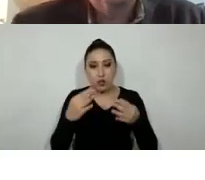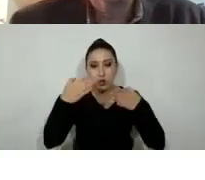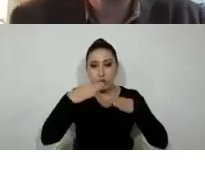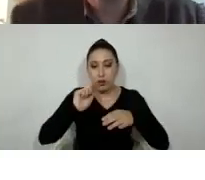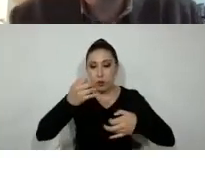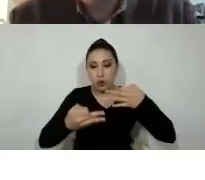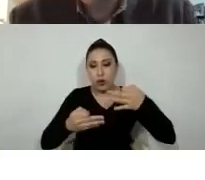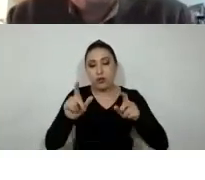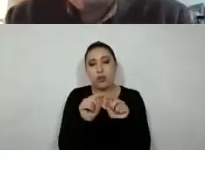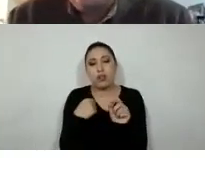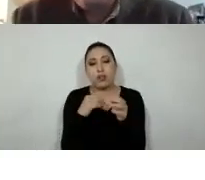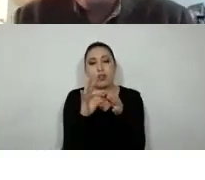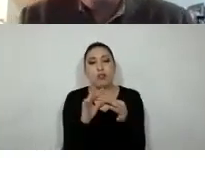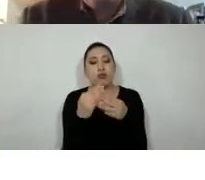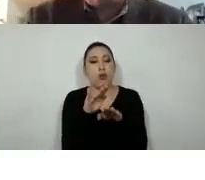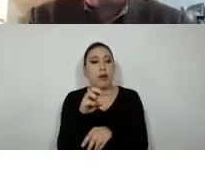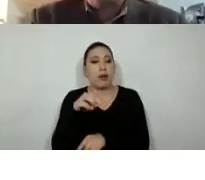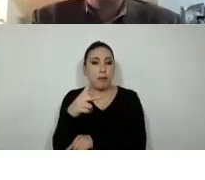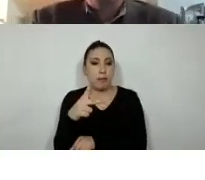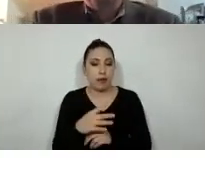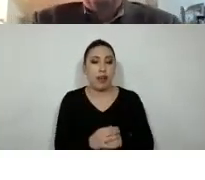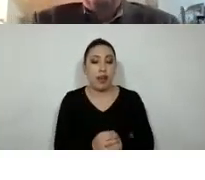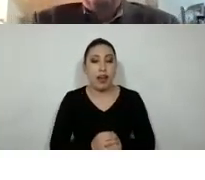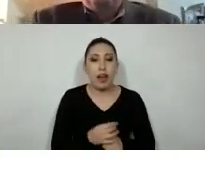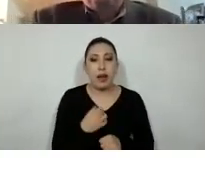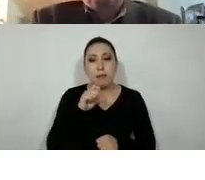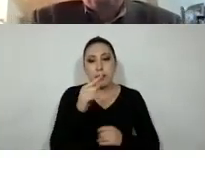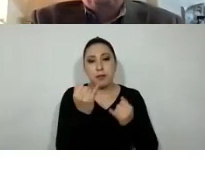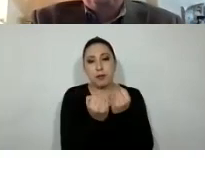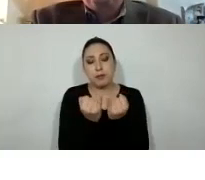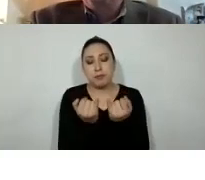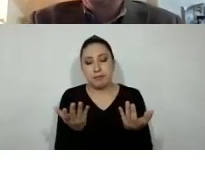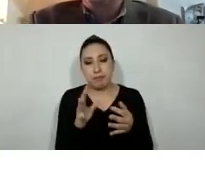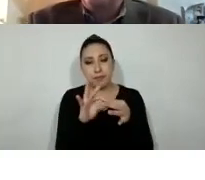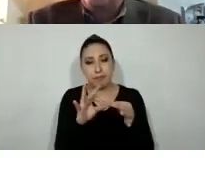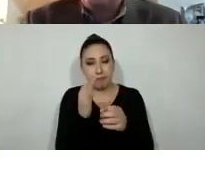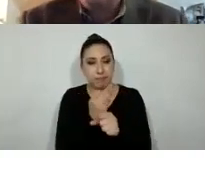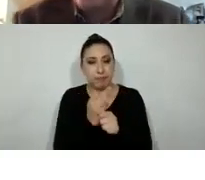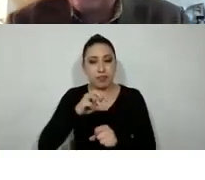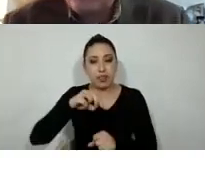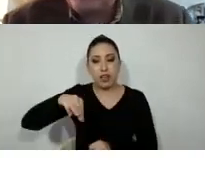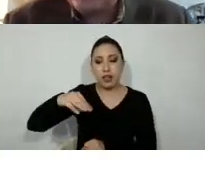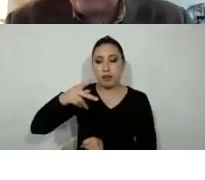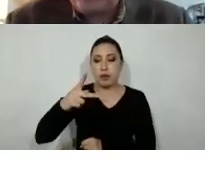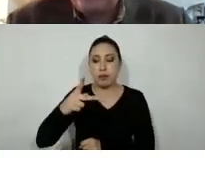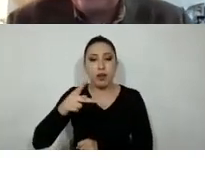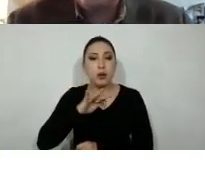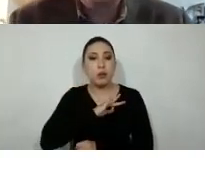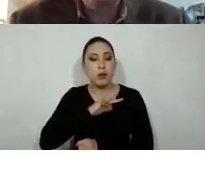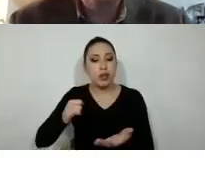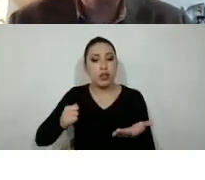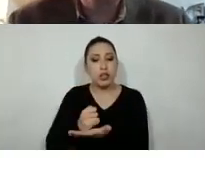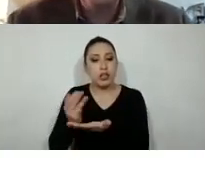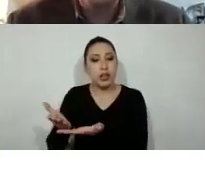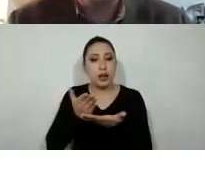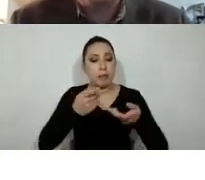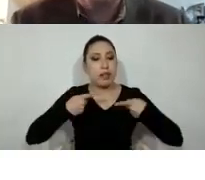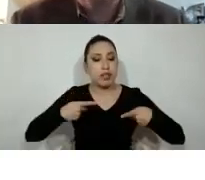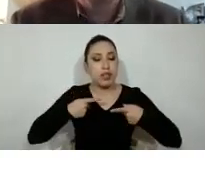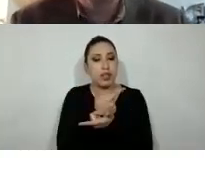MP. Y miren, ahí está, el MP, ¿cuándo es que el MP puede decretar la libertad de una persona? Es decir, en